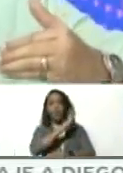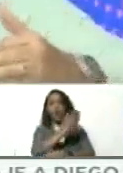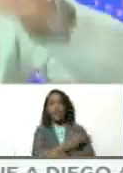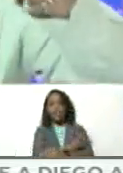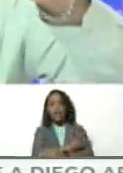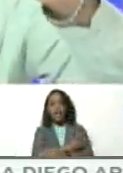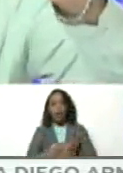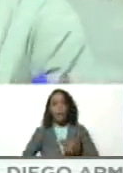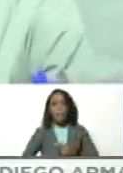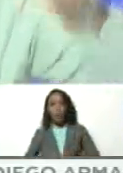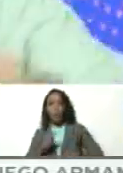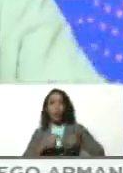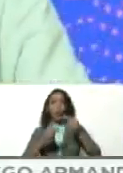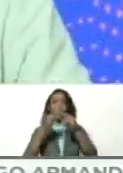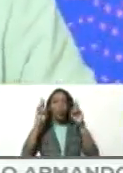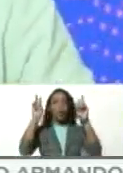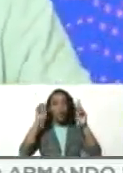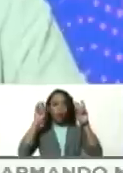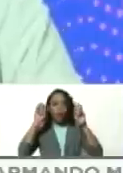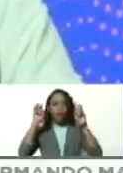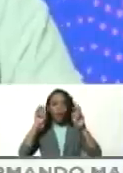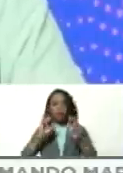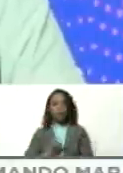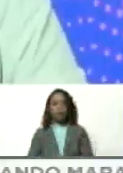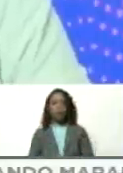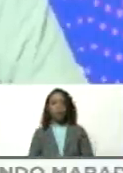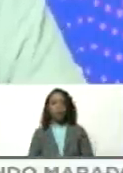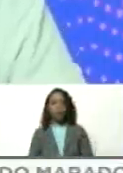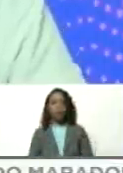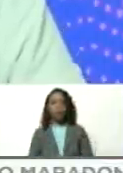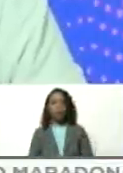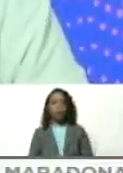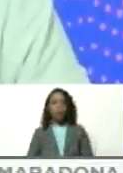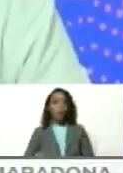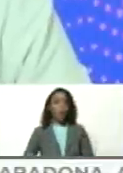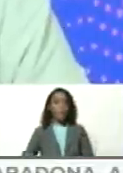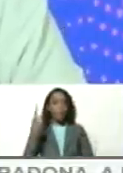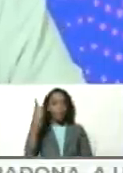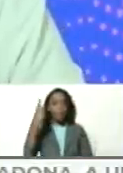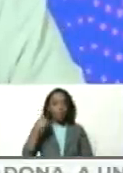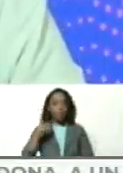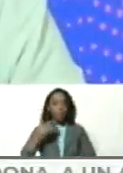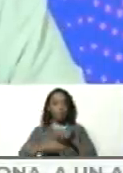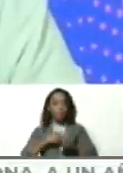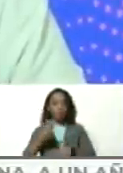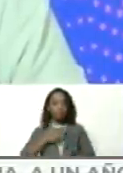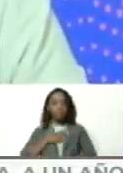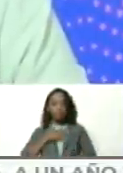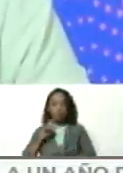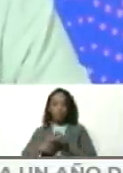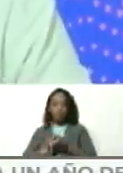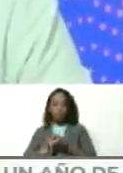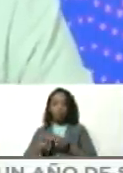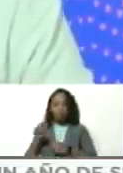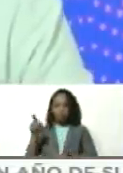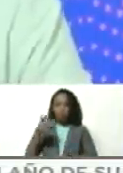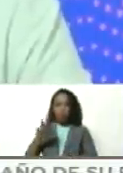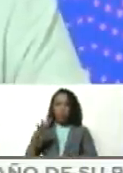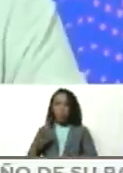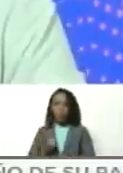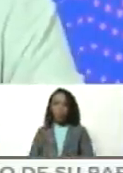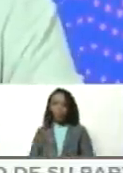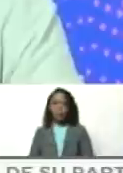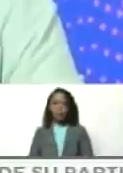a construir lo nuevo, a construir lo nuevo. Es lo primero que hago, Cilia. ¿Te parece?